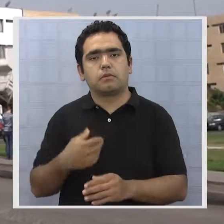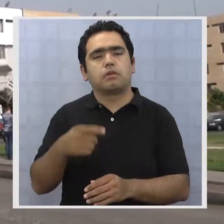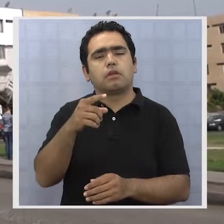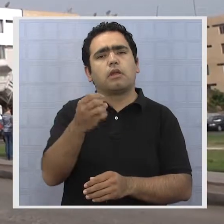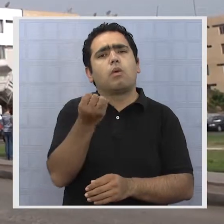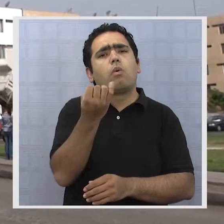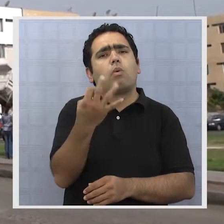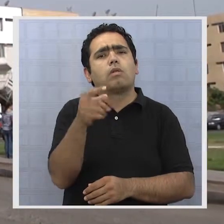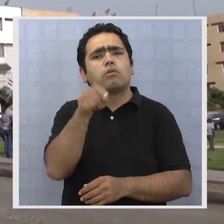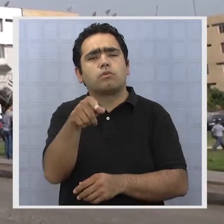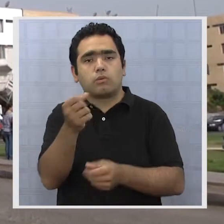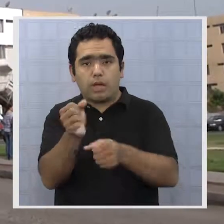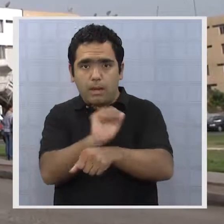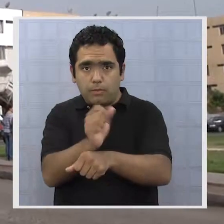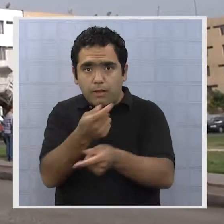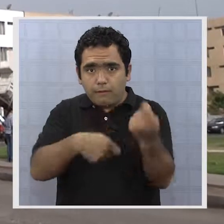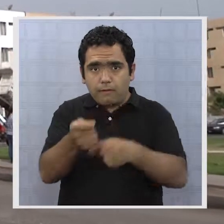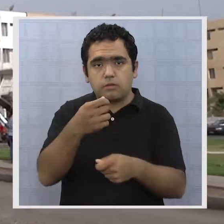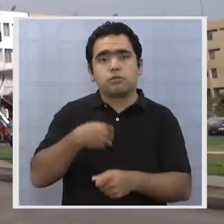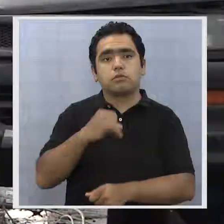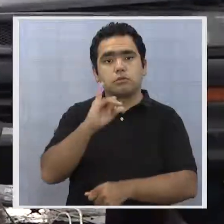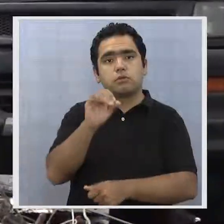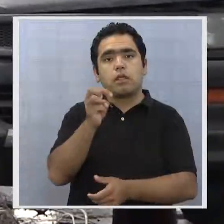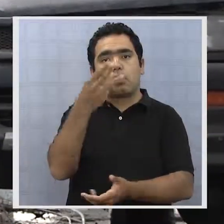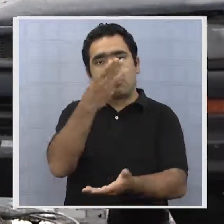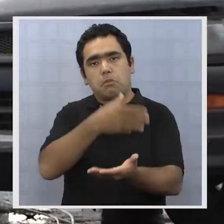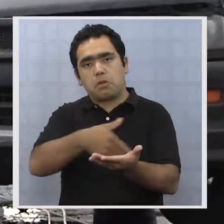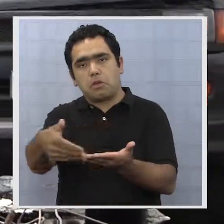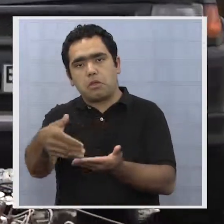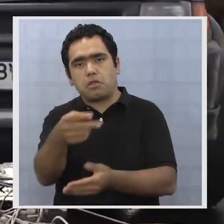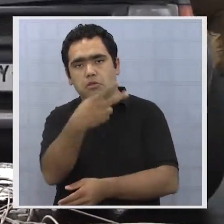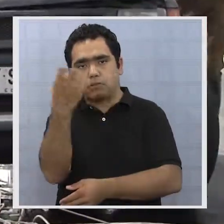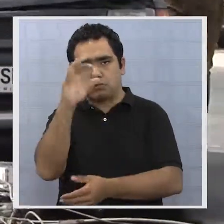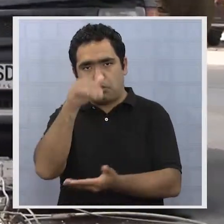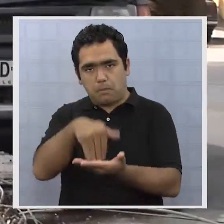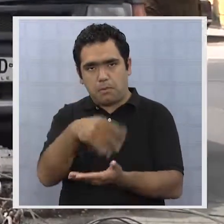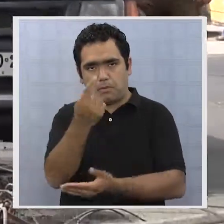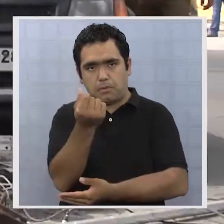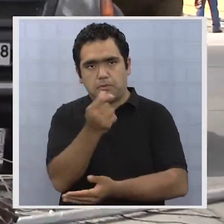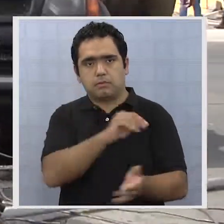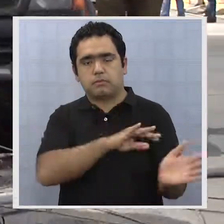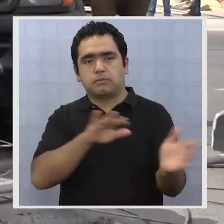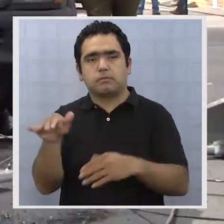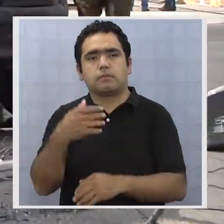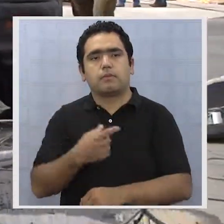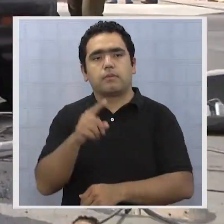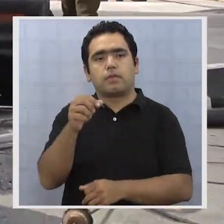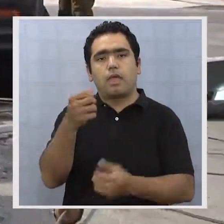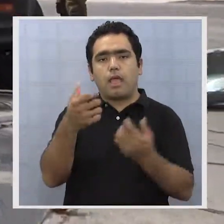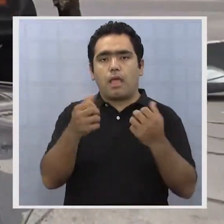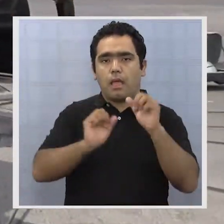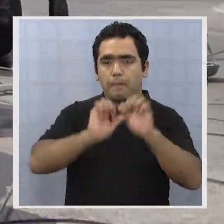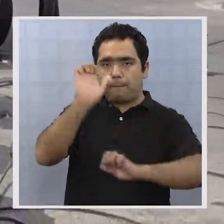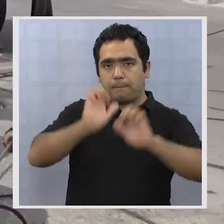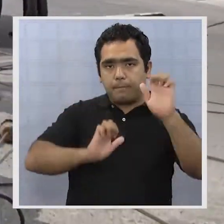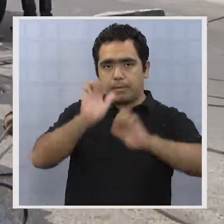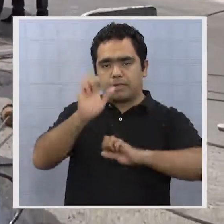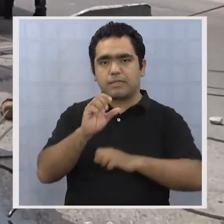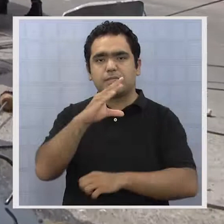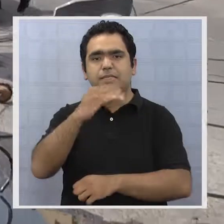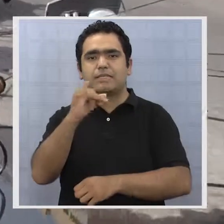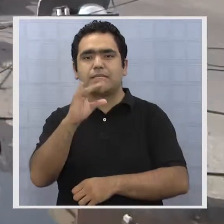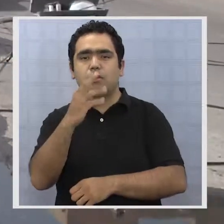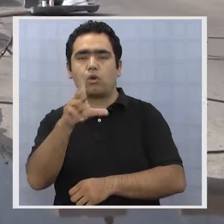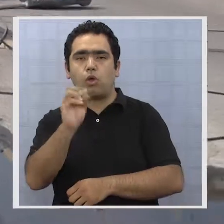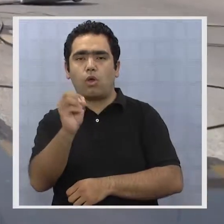momento en mi camioneta la tenía en tres millones dos el accidente se produjo cuando un camión de la empresa siglo verde se encontraba